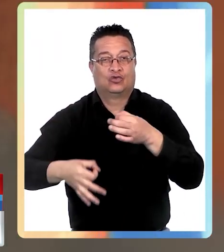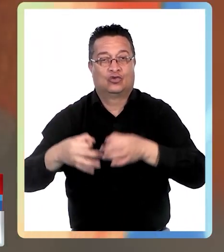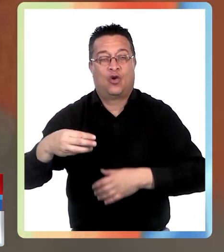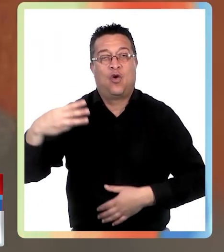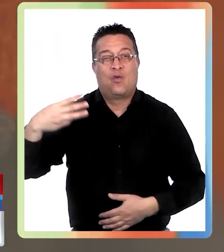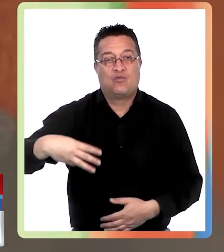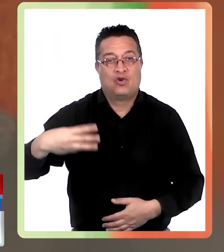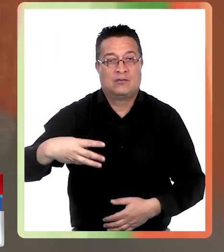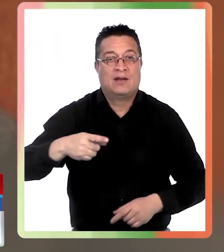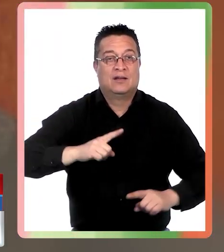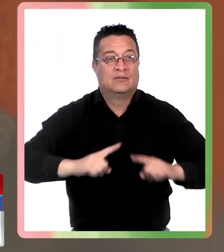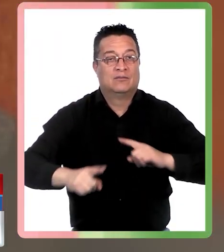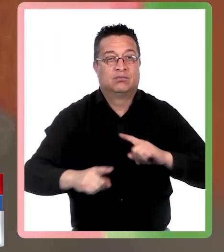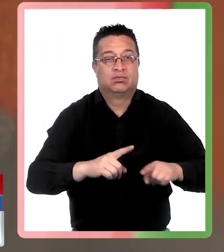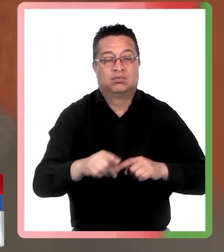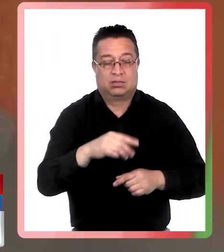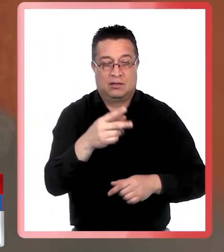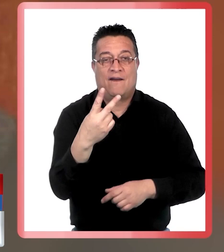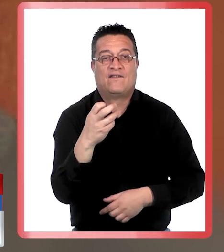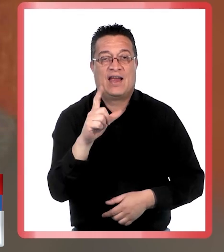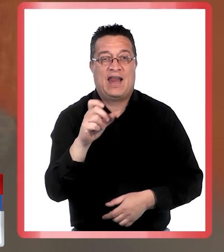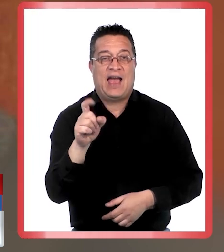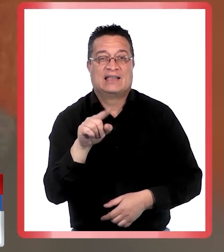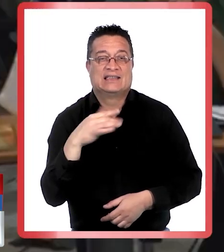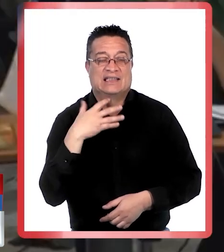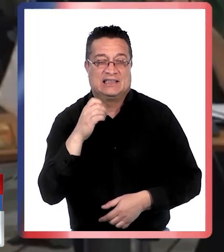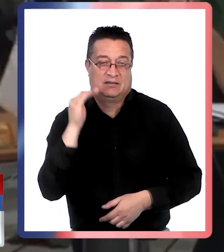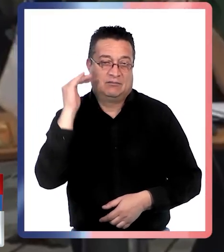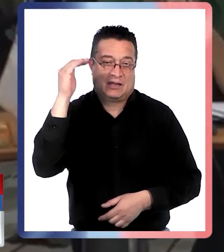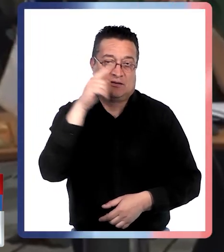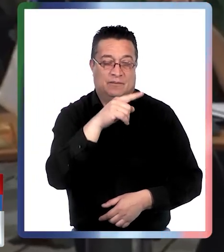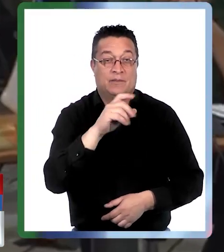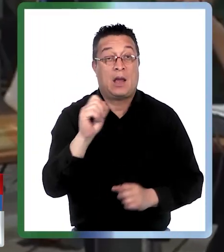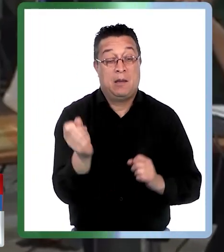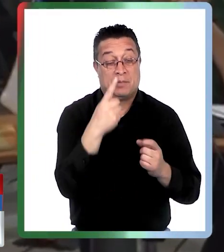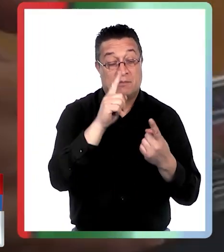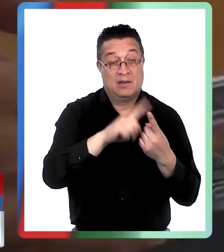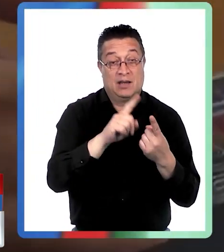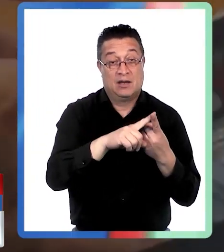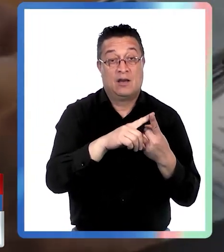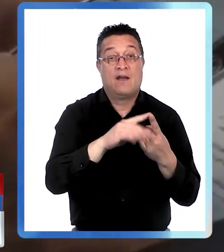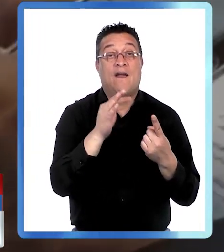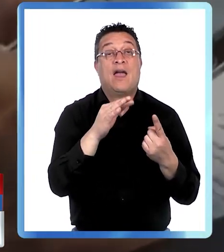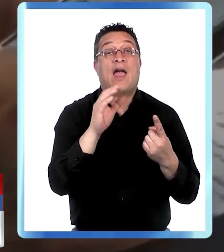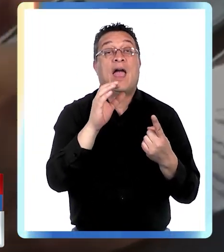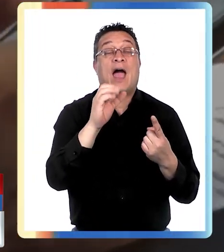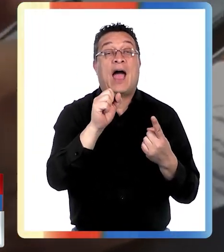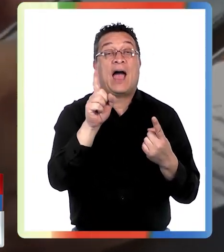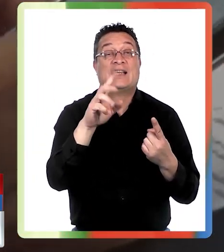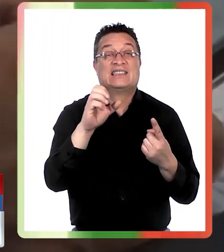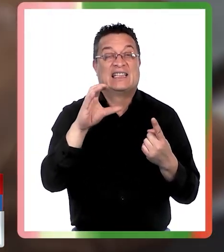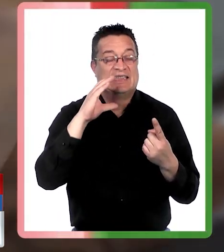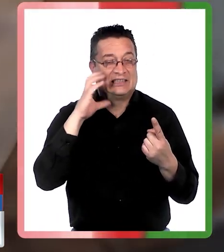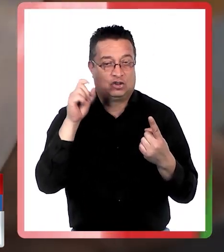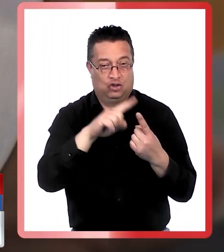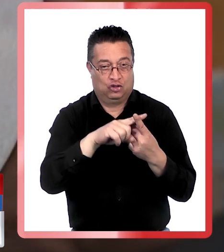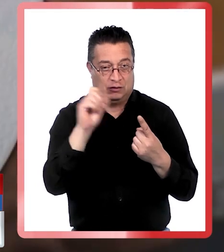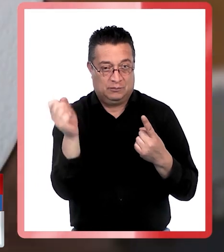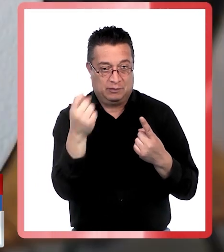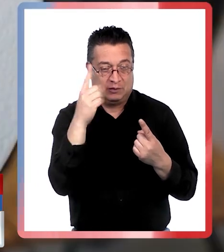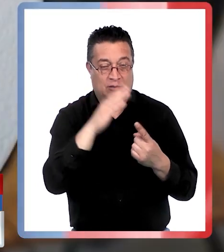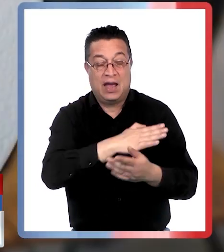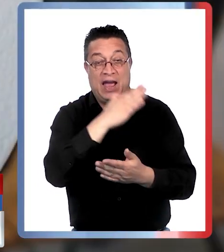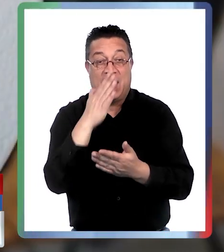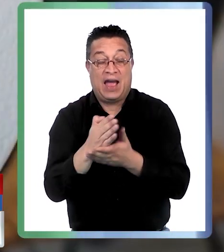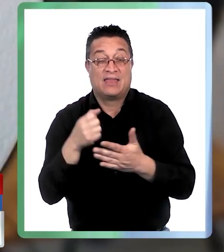jurídico del municipio bajo administración de Jonathan Velázquez el primero fue el abogado marco Felipe asencio quien se